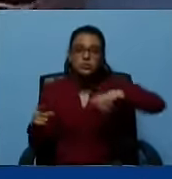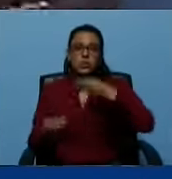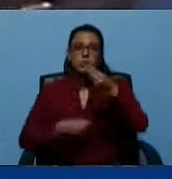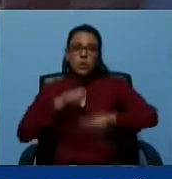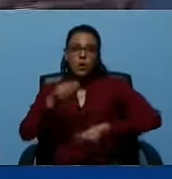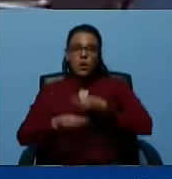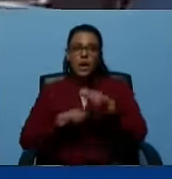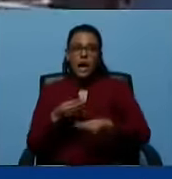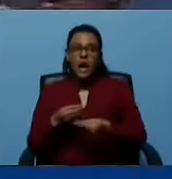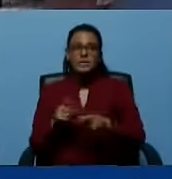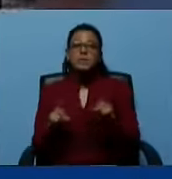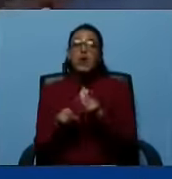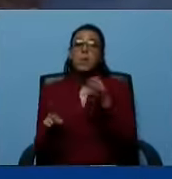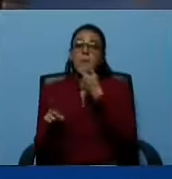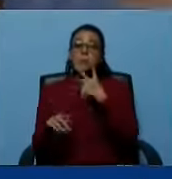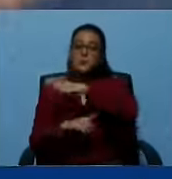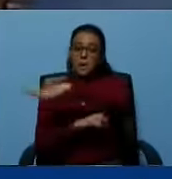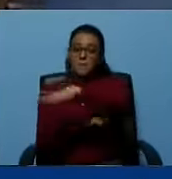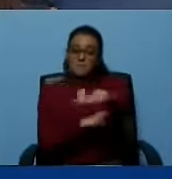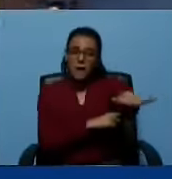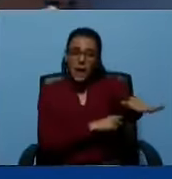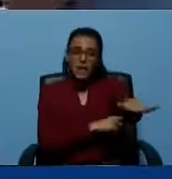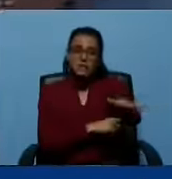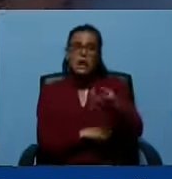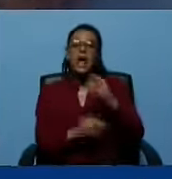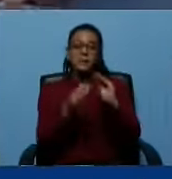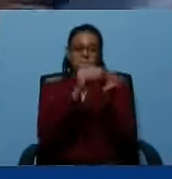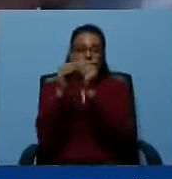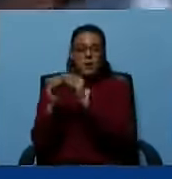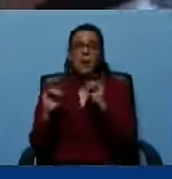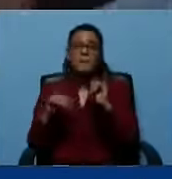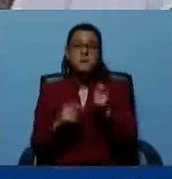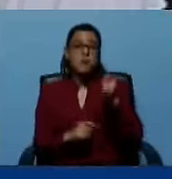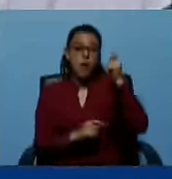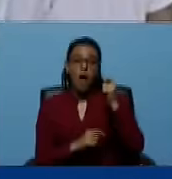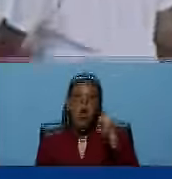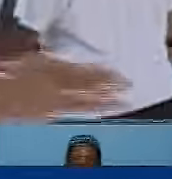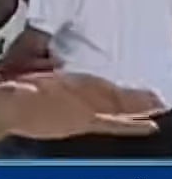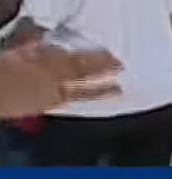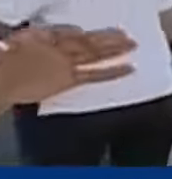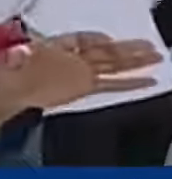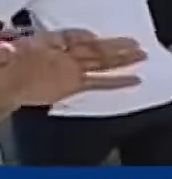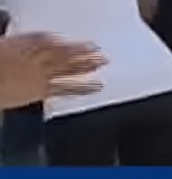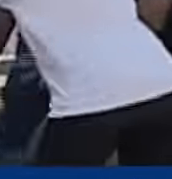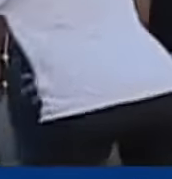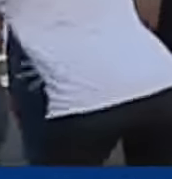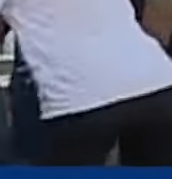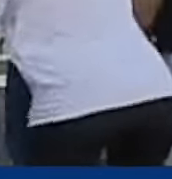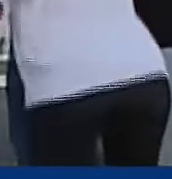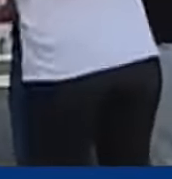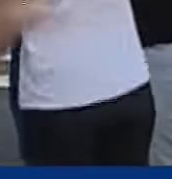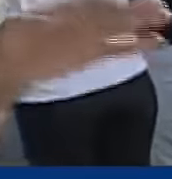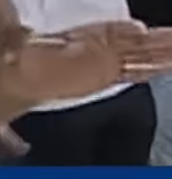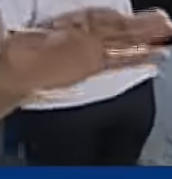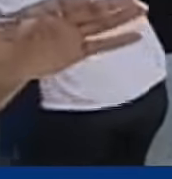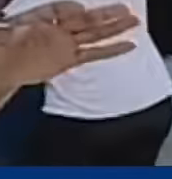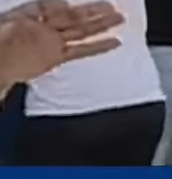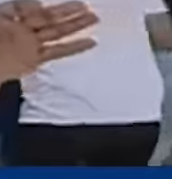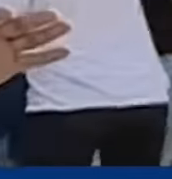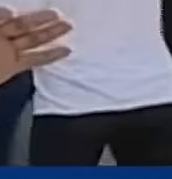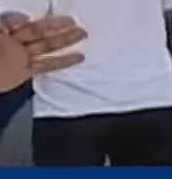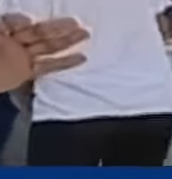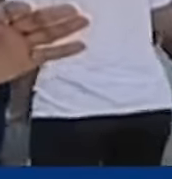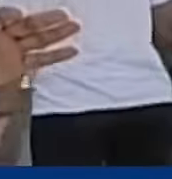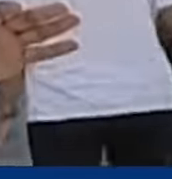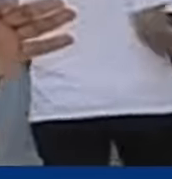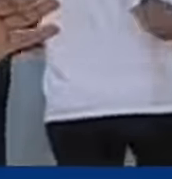inicio de esta hermosa plaza restaurada por la alcaldesa del municipio de Maturín, Ana Fuente, para el esparcimiento de la juventud. El compendio de instituciones